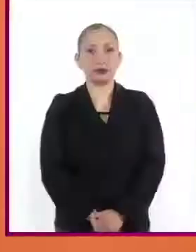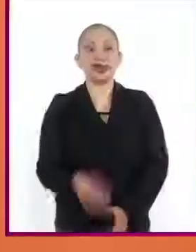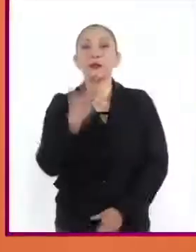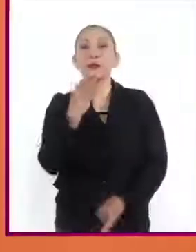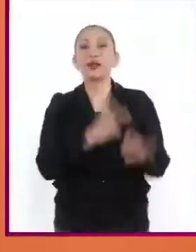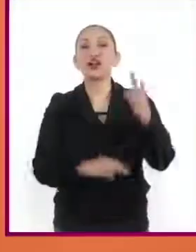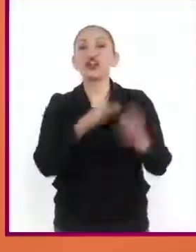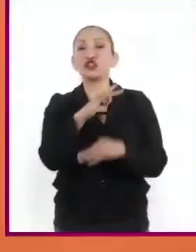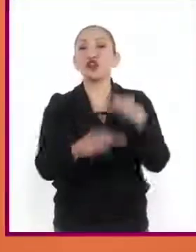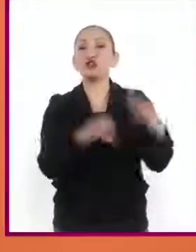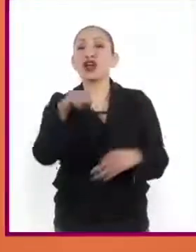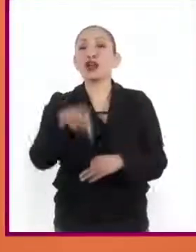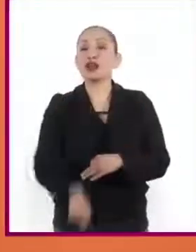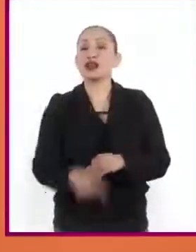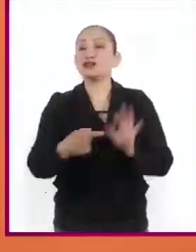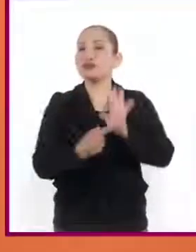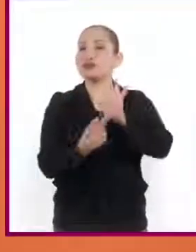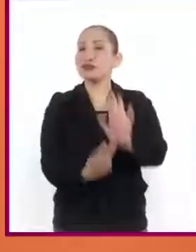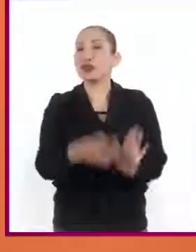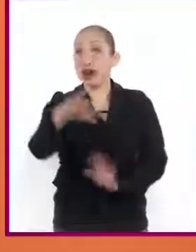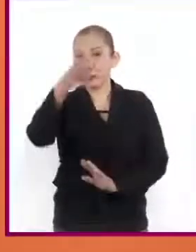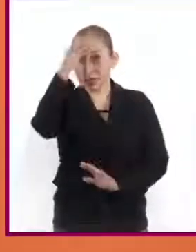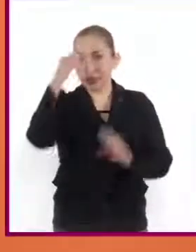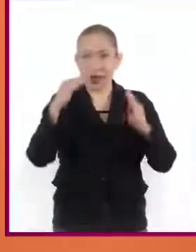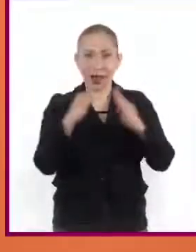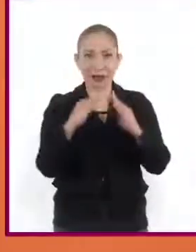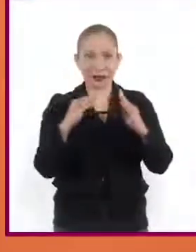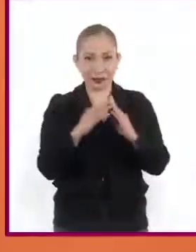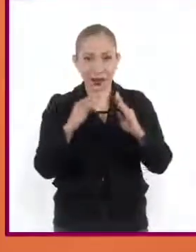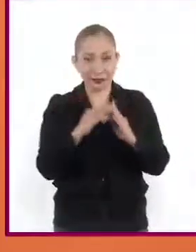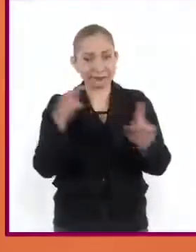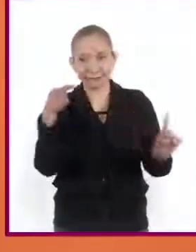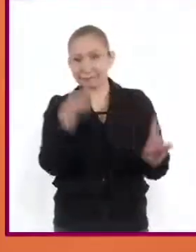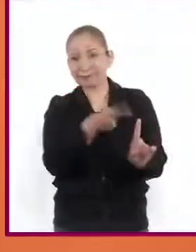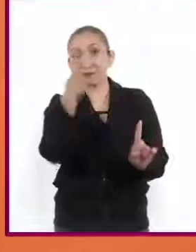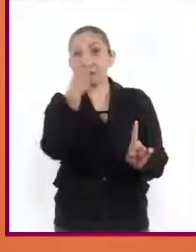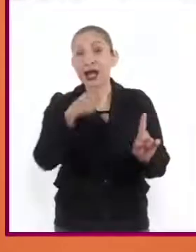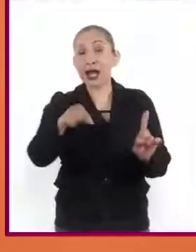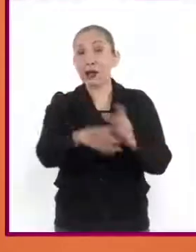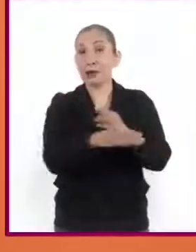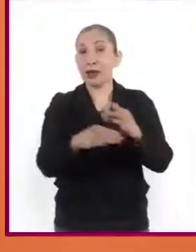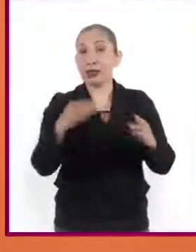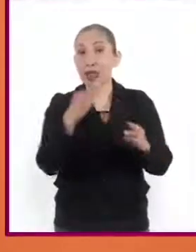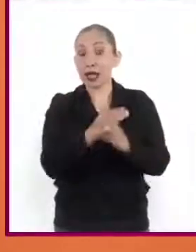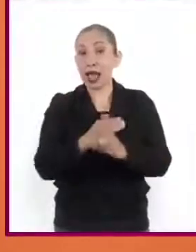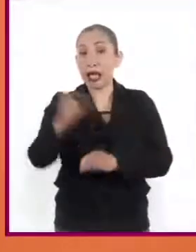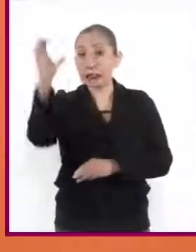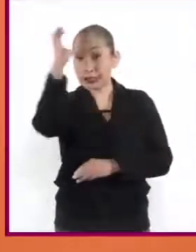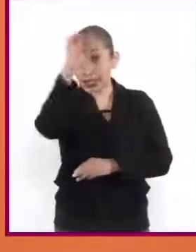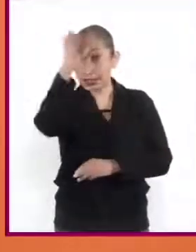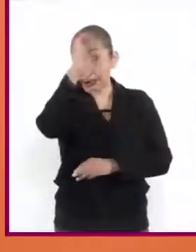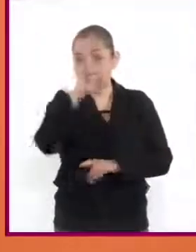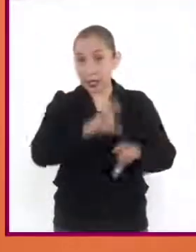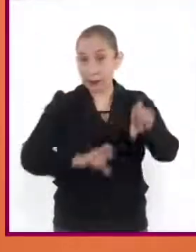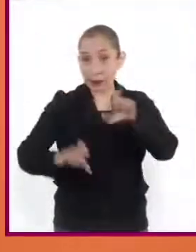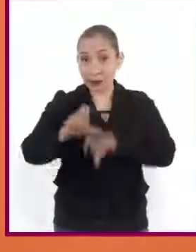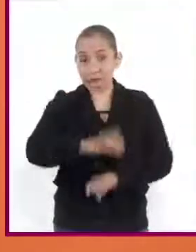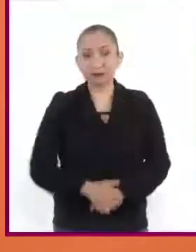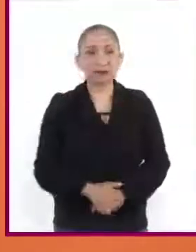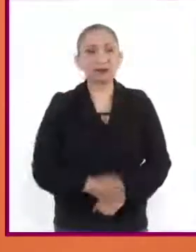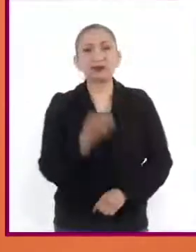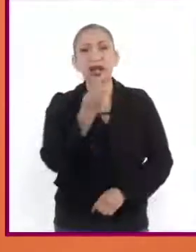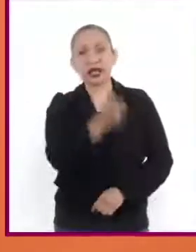Bienvenidas y bienvenidos a esta transmisión de Aprende en Casa, dedicada a la asignatura de Ciencias Químicas.